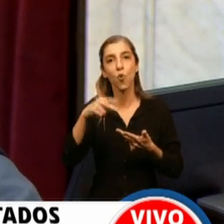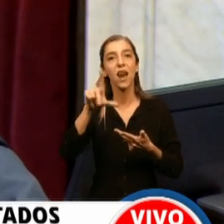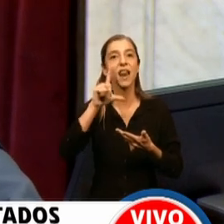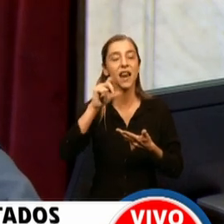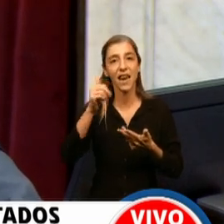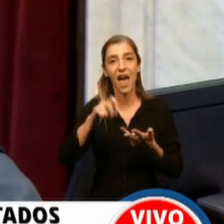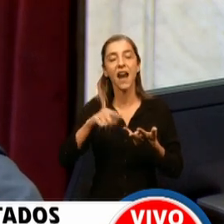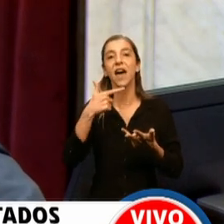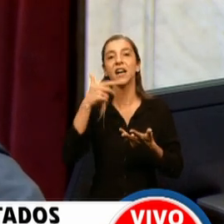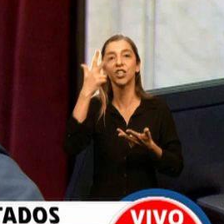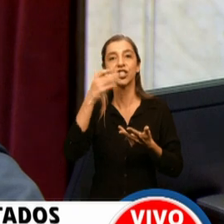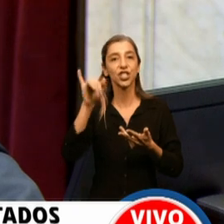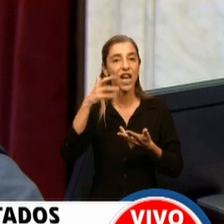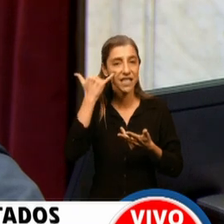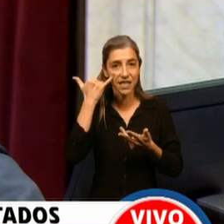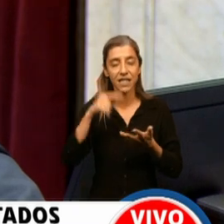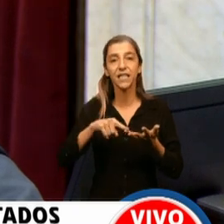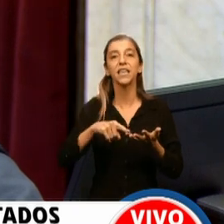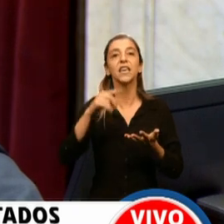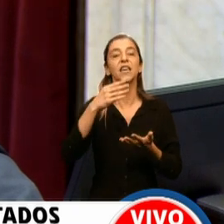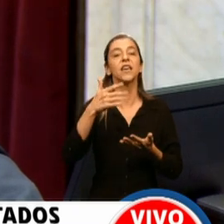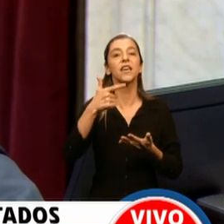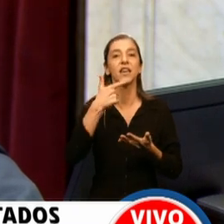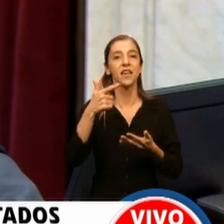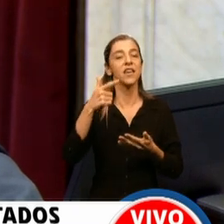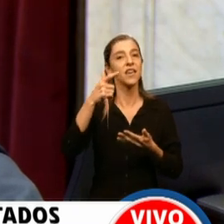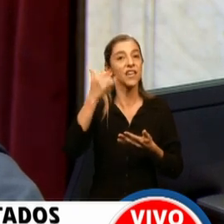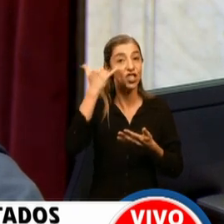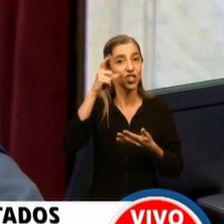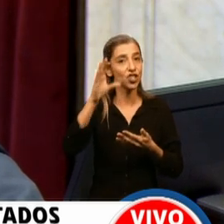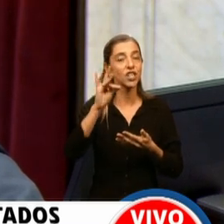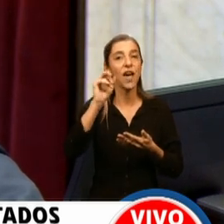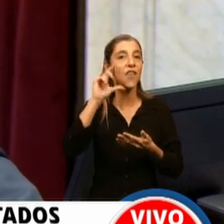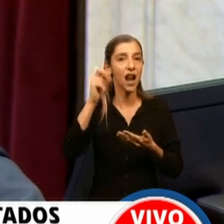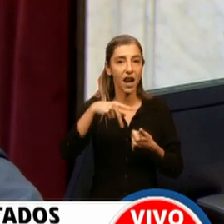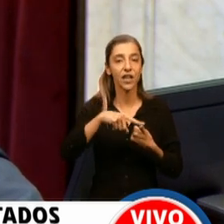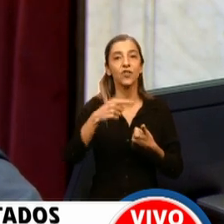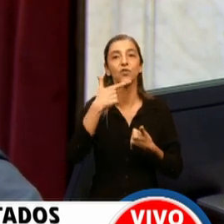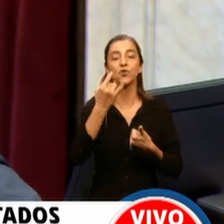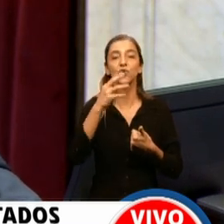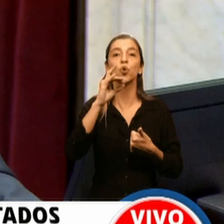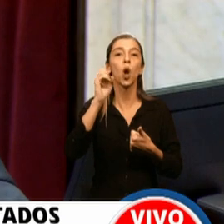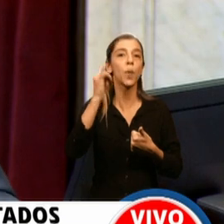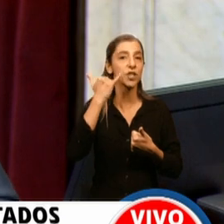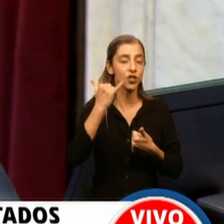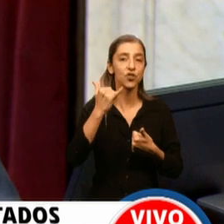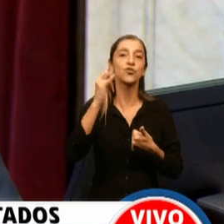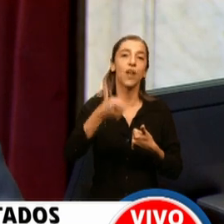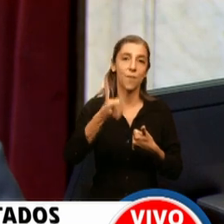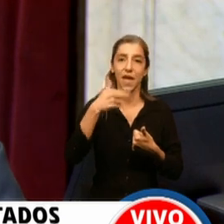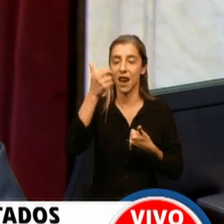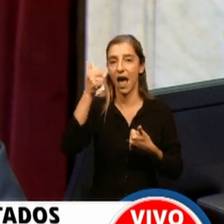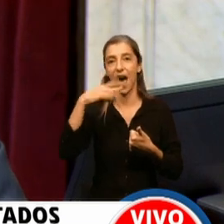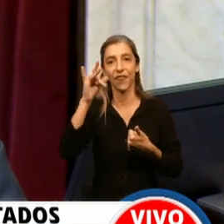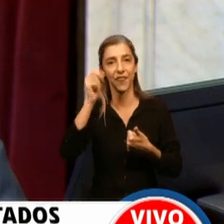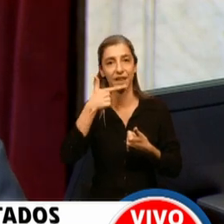yasky diputado pablo yedlín diputada carolina es otro beach y diputado soto andrés